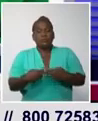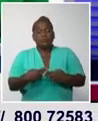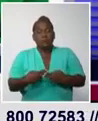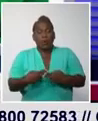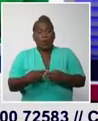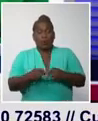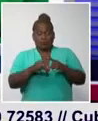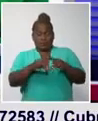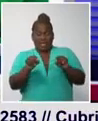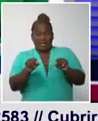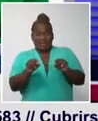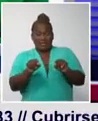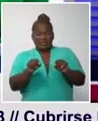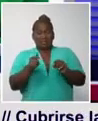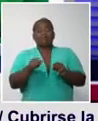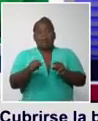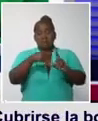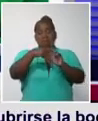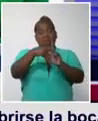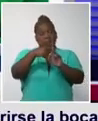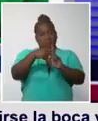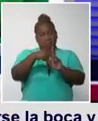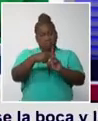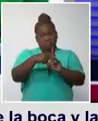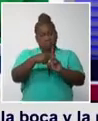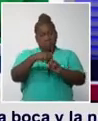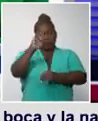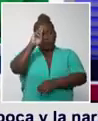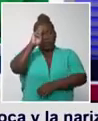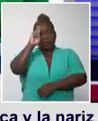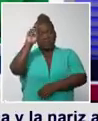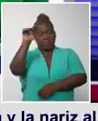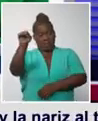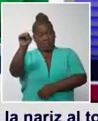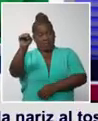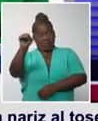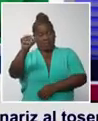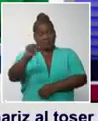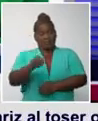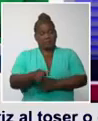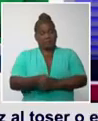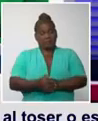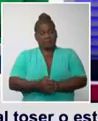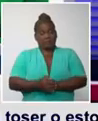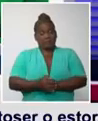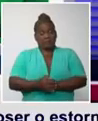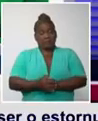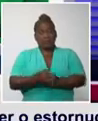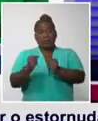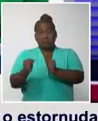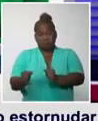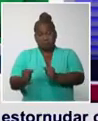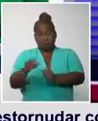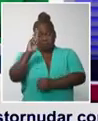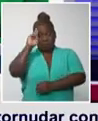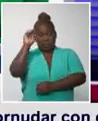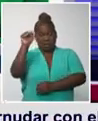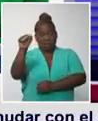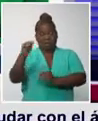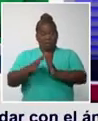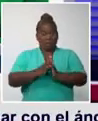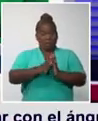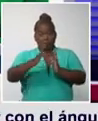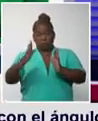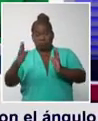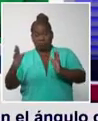antígenos, fue positivo, se ingresó y permaneció ingresada durante un periodo